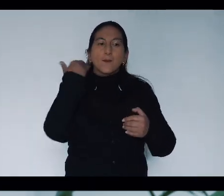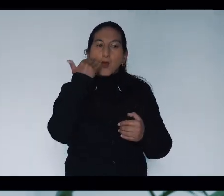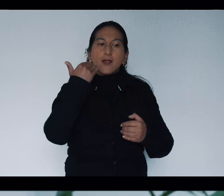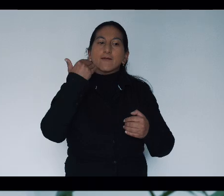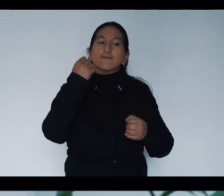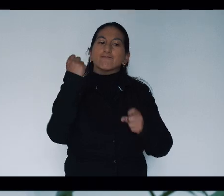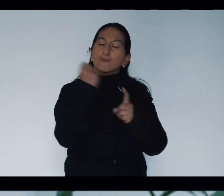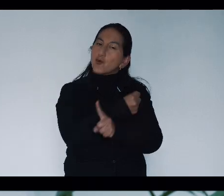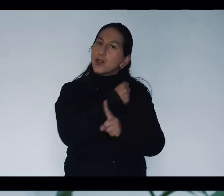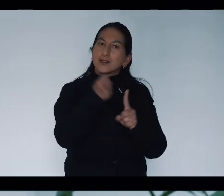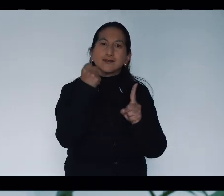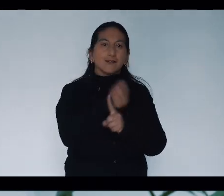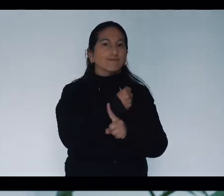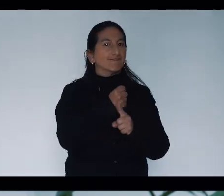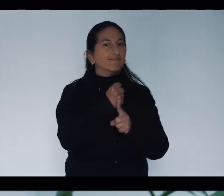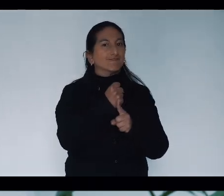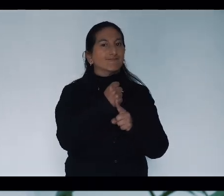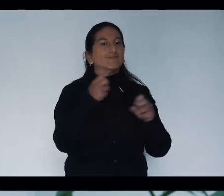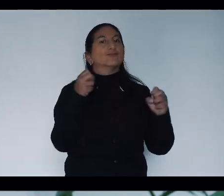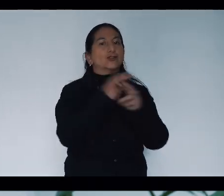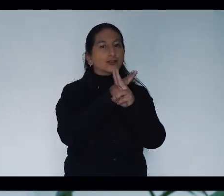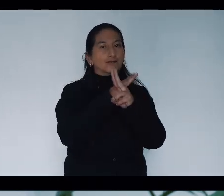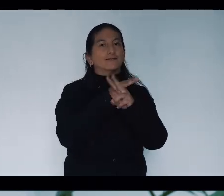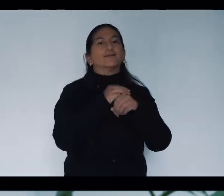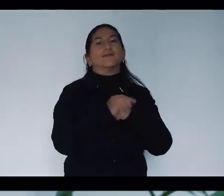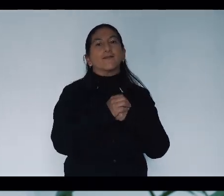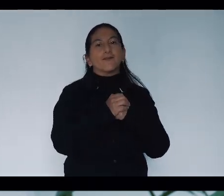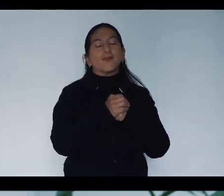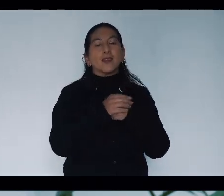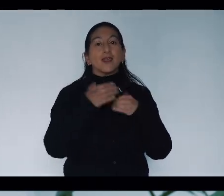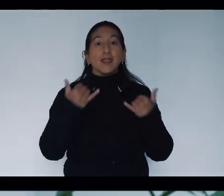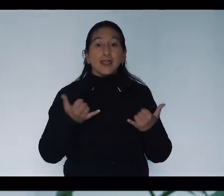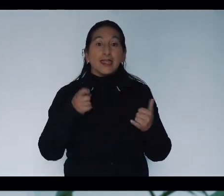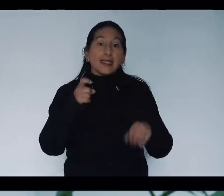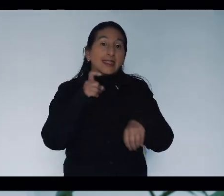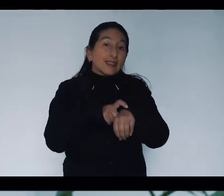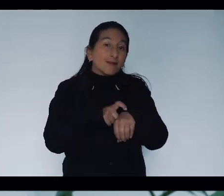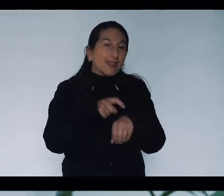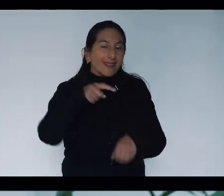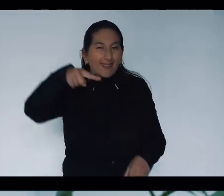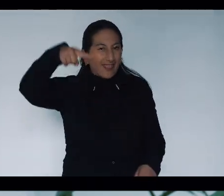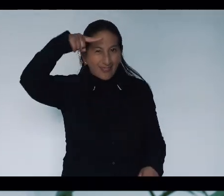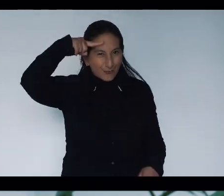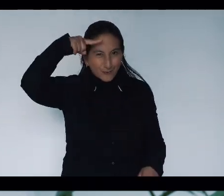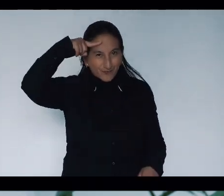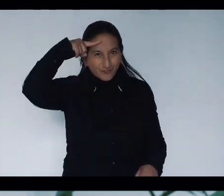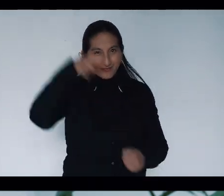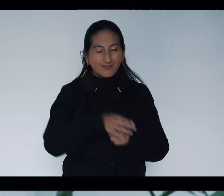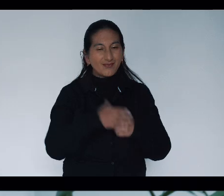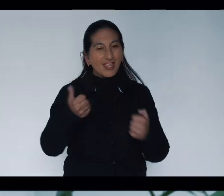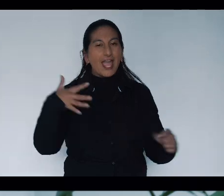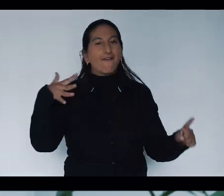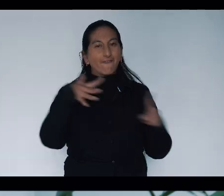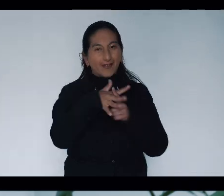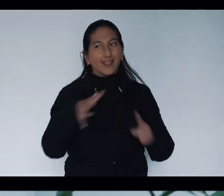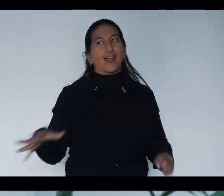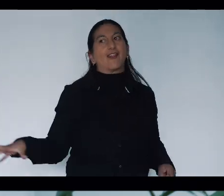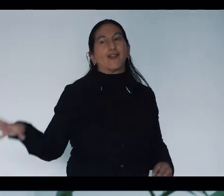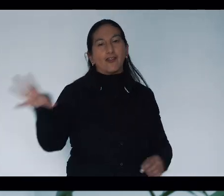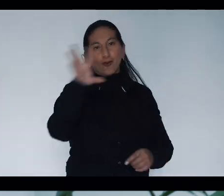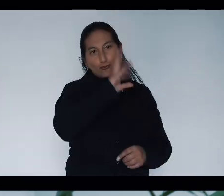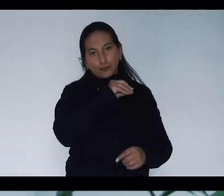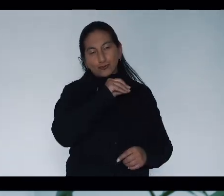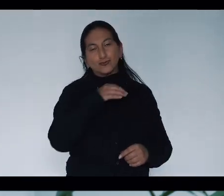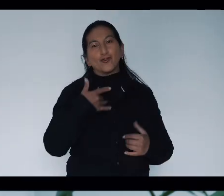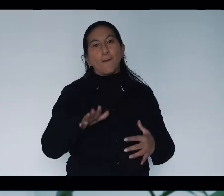y honesto. Mas sin embargo, pues ese puntito negativo pues nos afecta a todos, pero